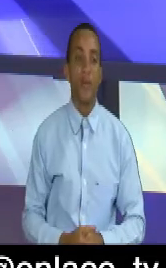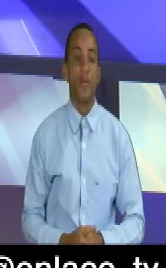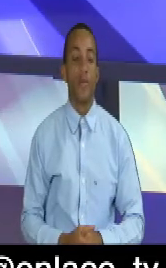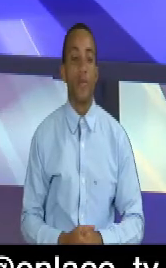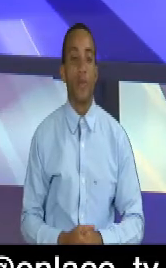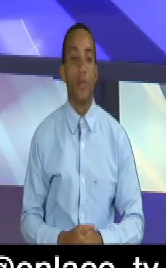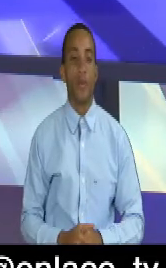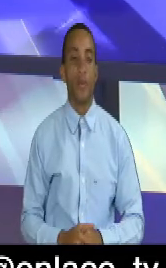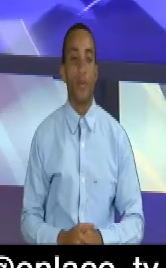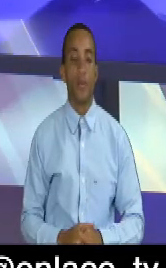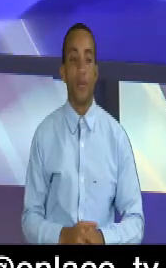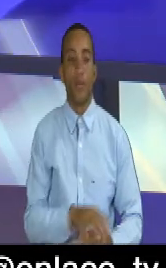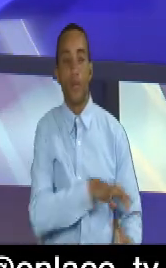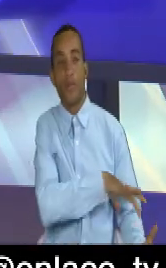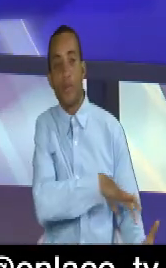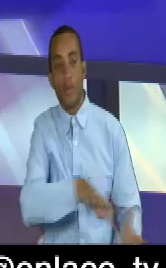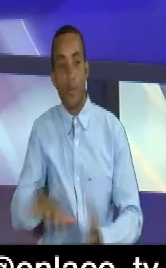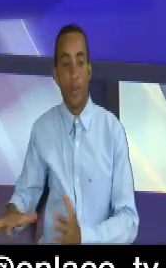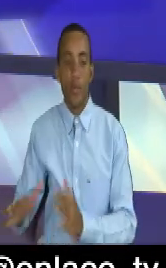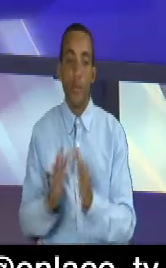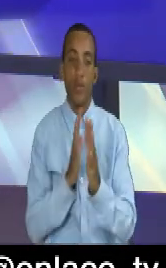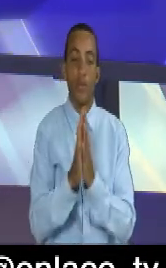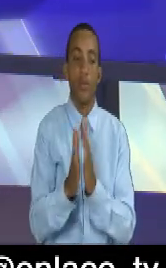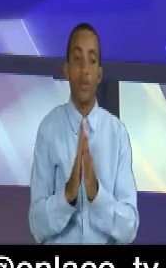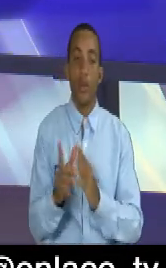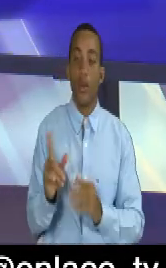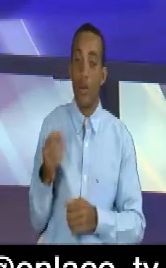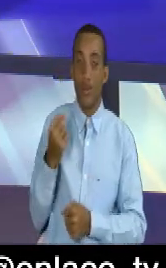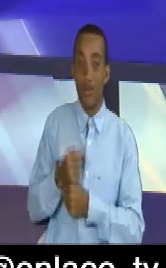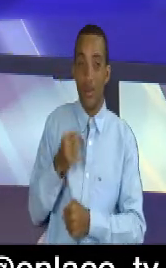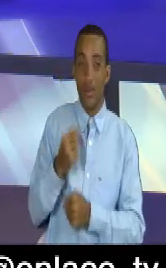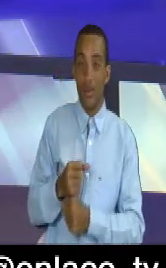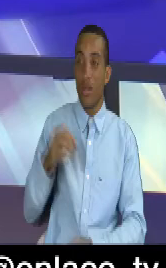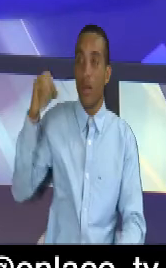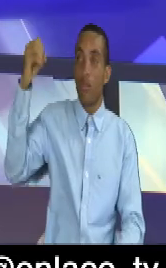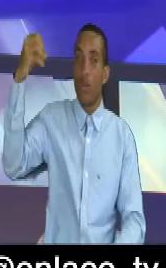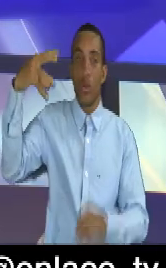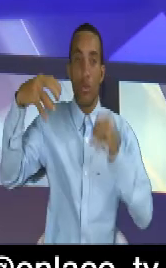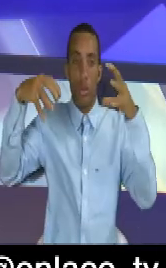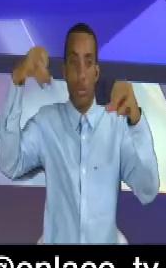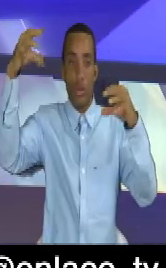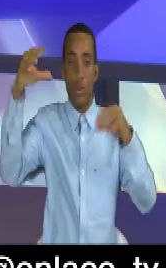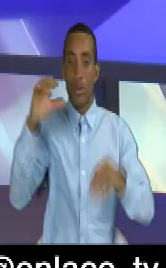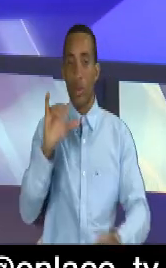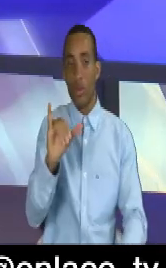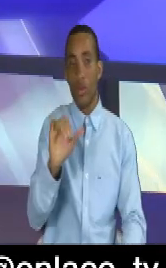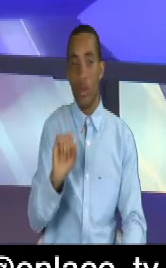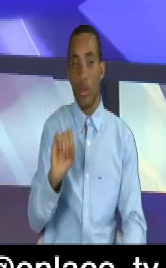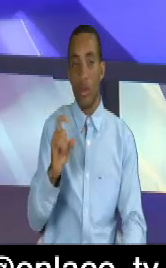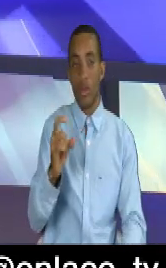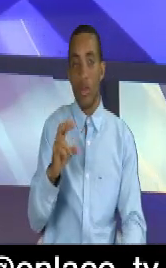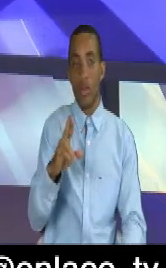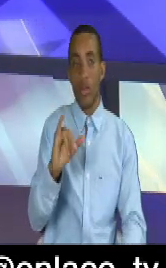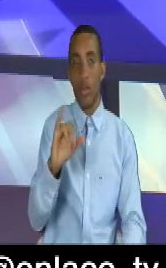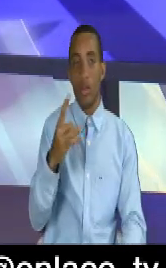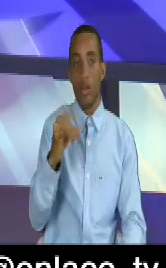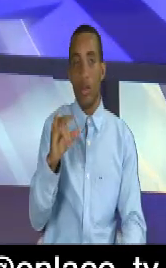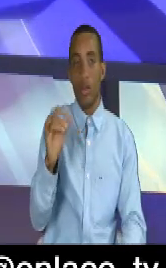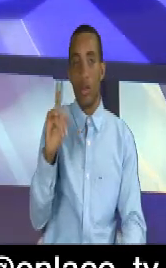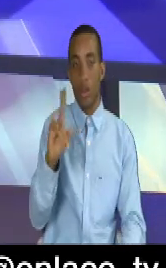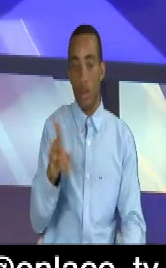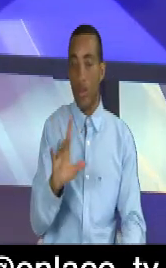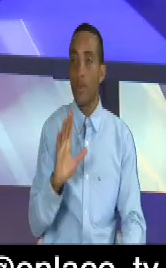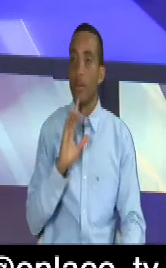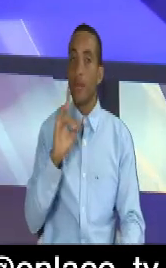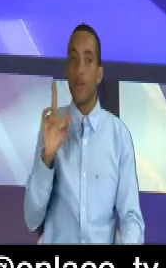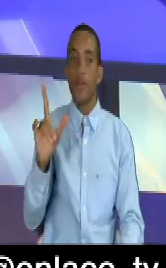En otras noticias, un trabajador de Iluminación Yariguíes, quien se encontraba realizando trabajos en las líneas de energía en el barrio El Campín,